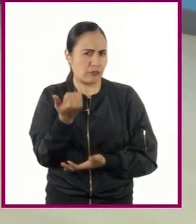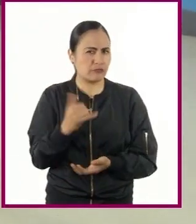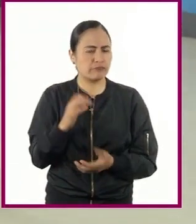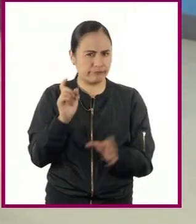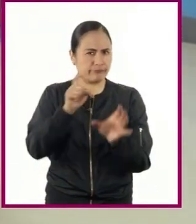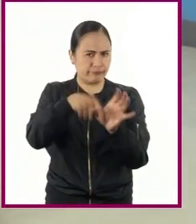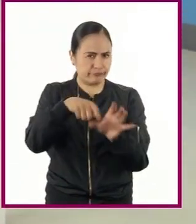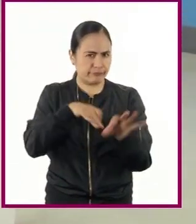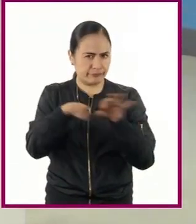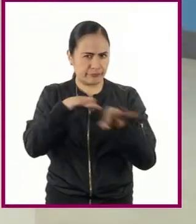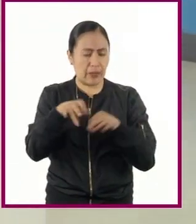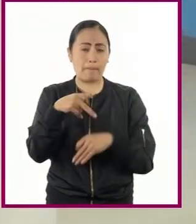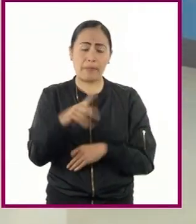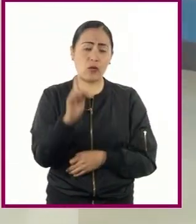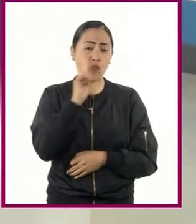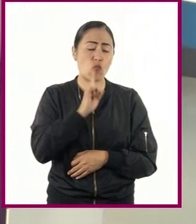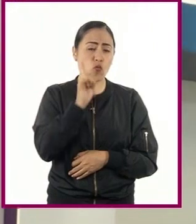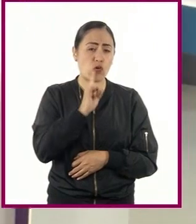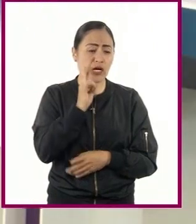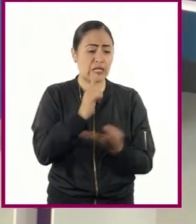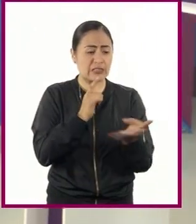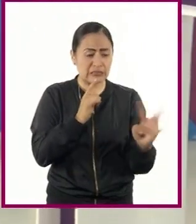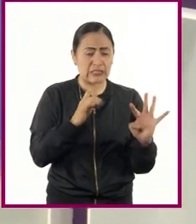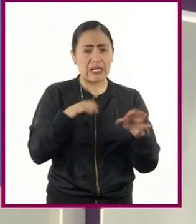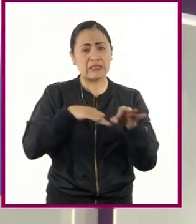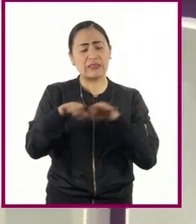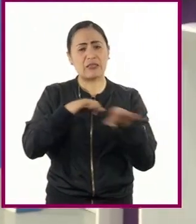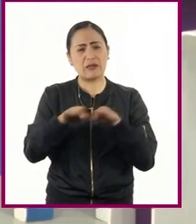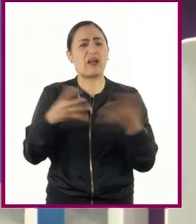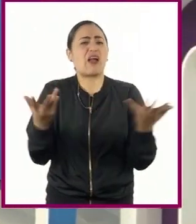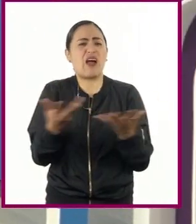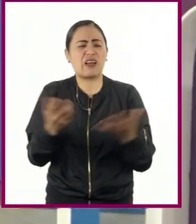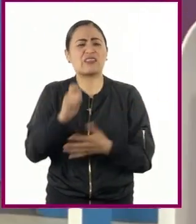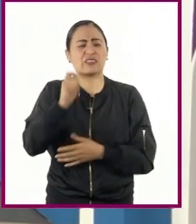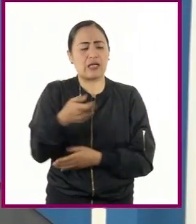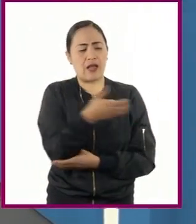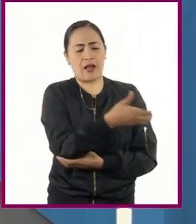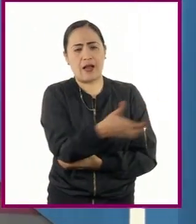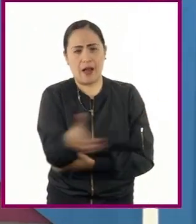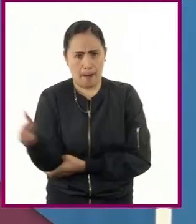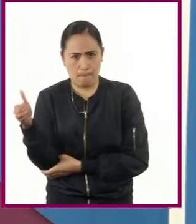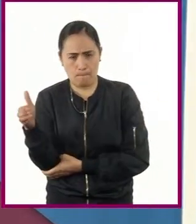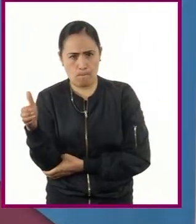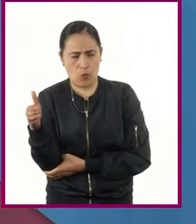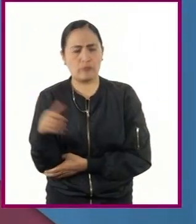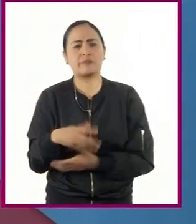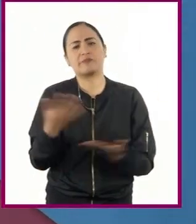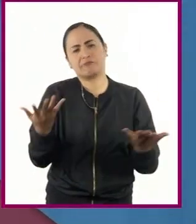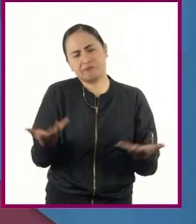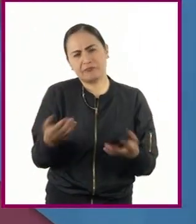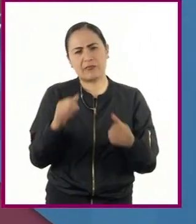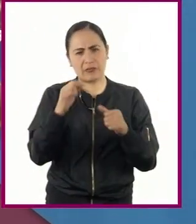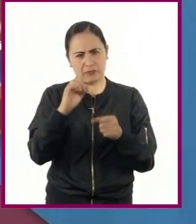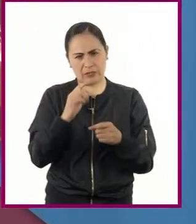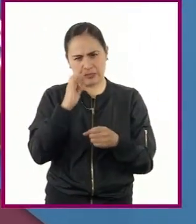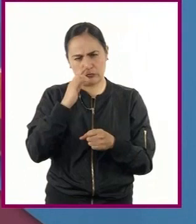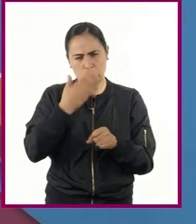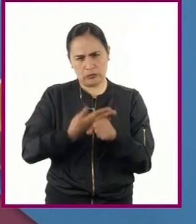la mayoría de las mujeres trabajadoras lo hacían en las labores agrícolas, en las que desempeñaban diversas